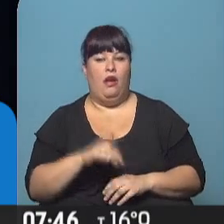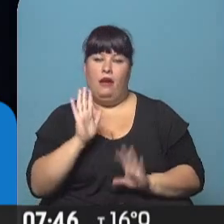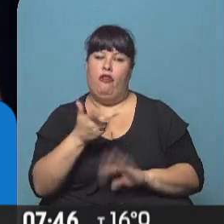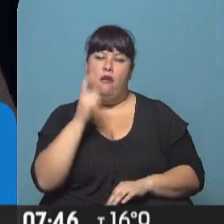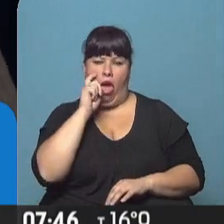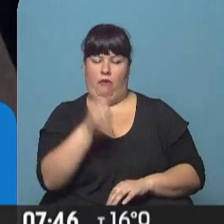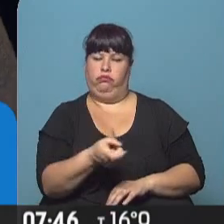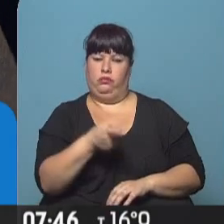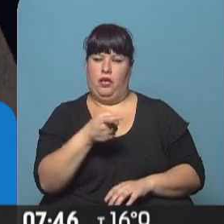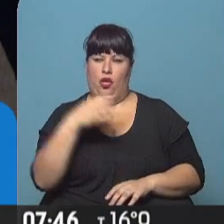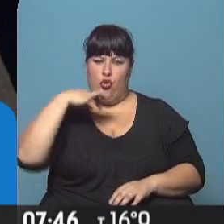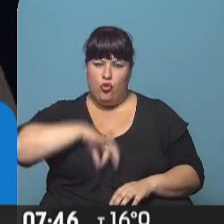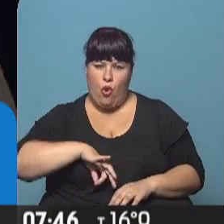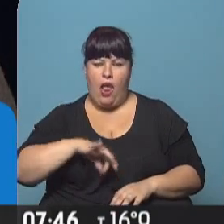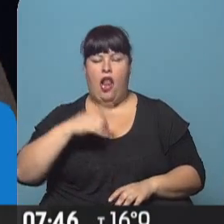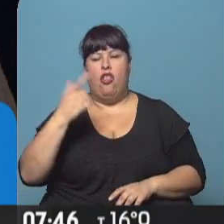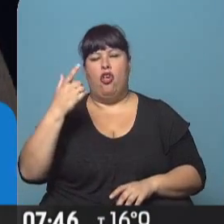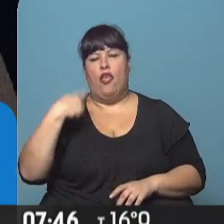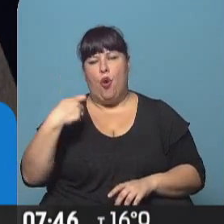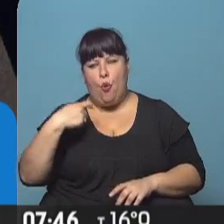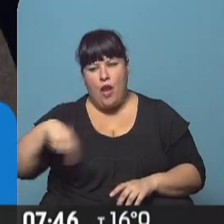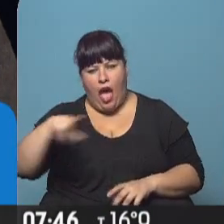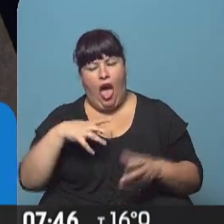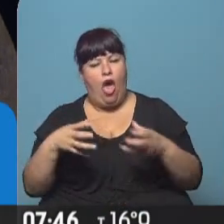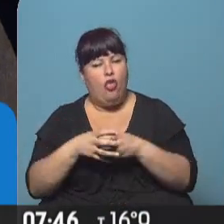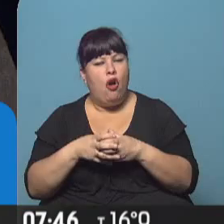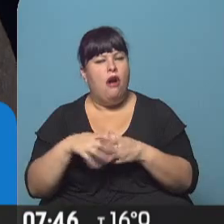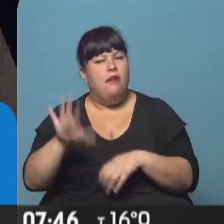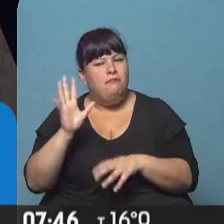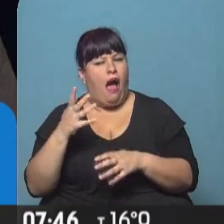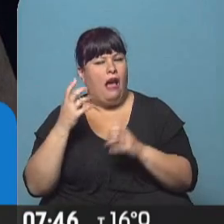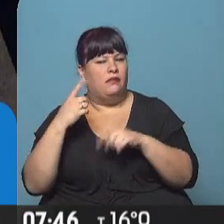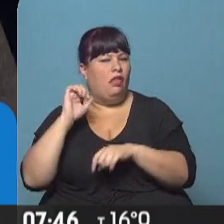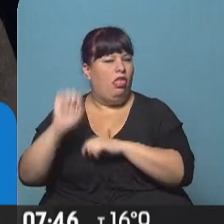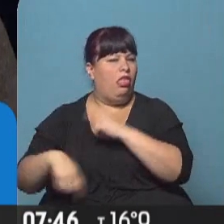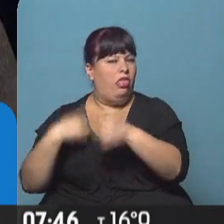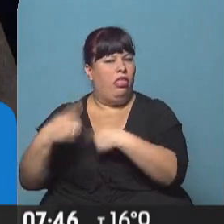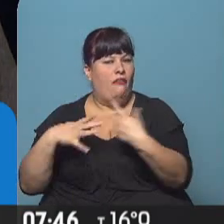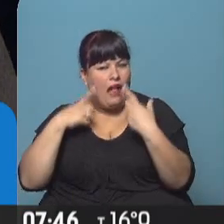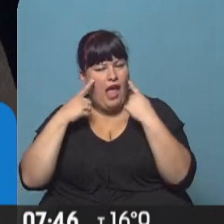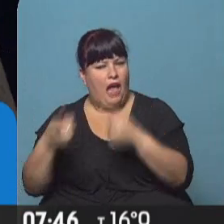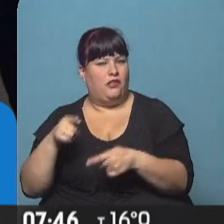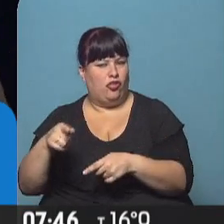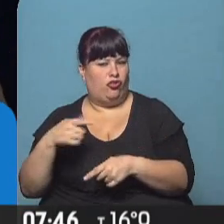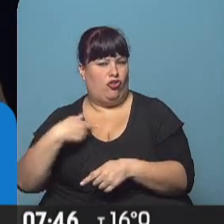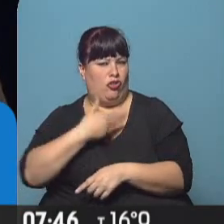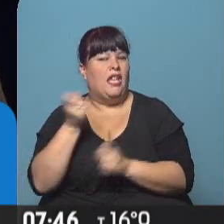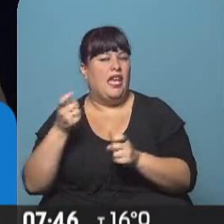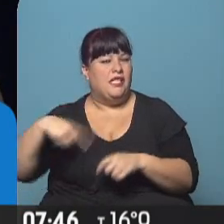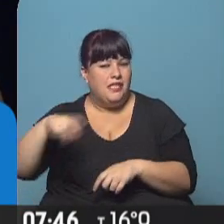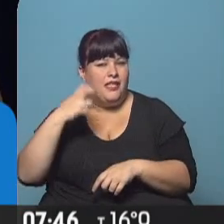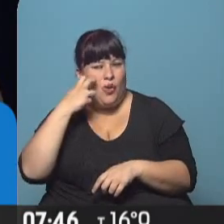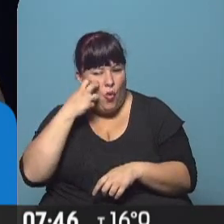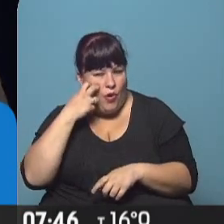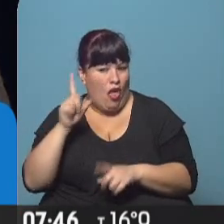vulnera los salarios y los ingresos de los sectores más postergados de nuestra sociedad, como son